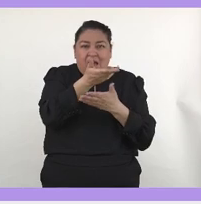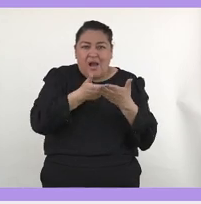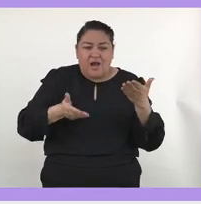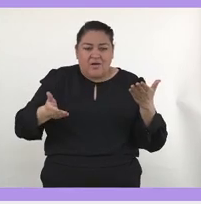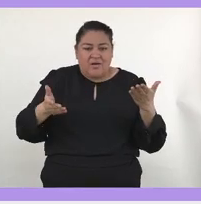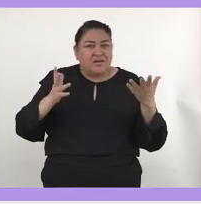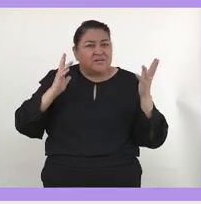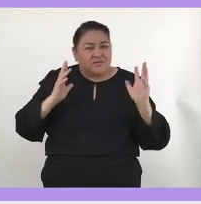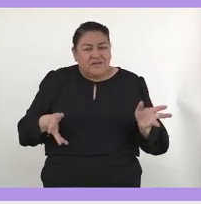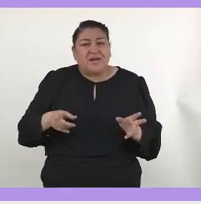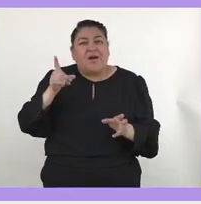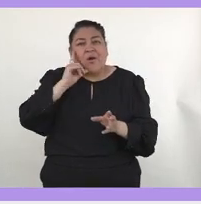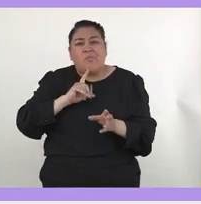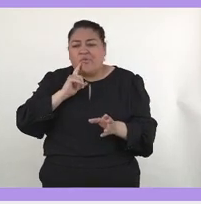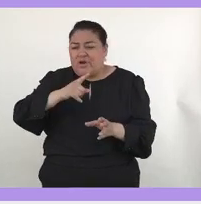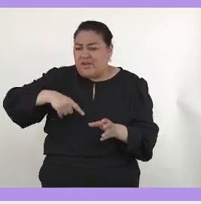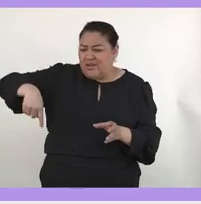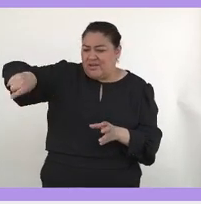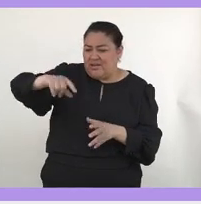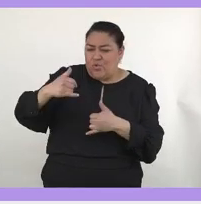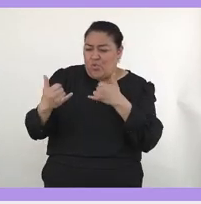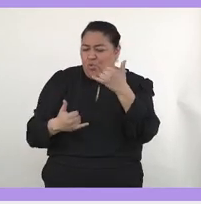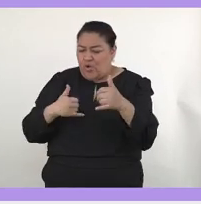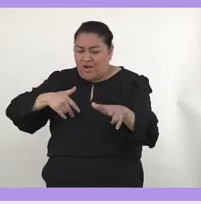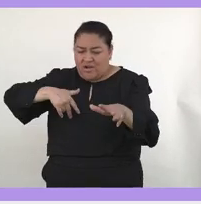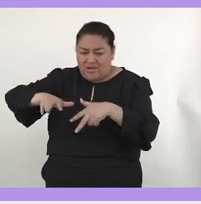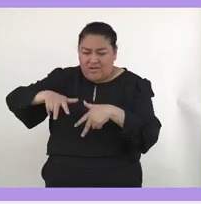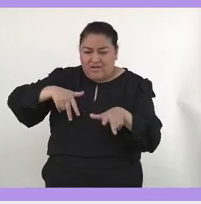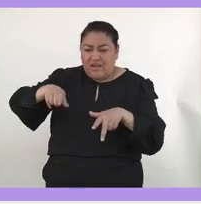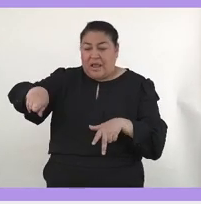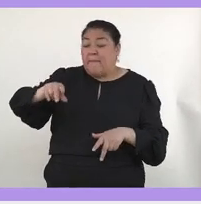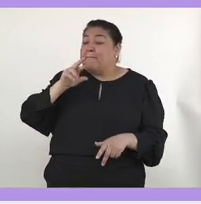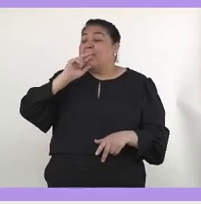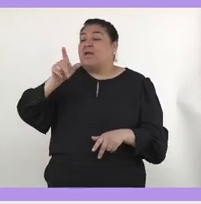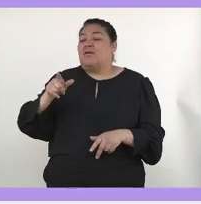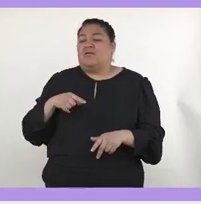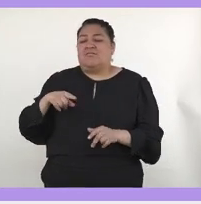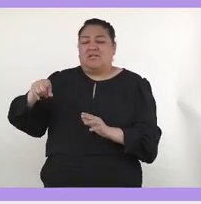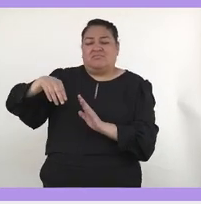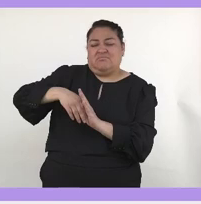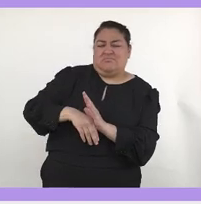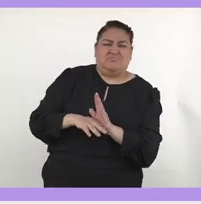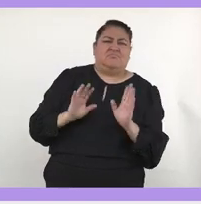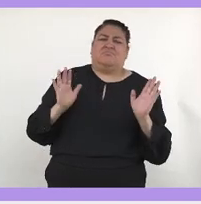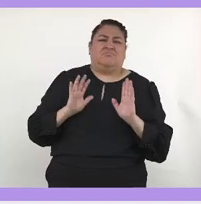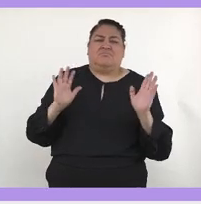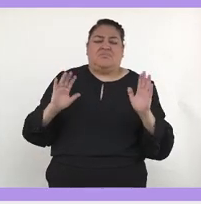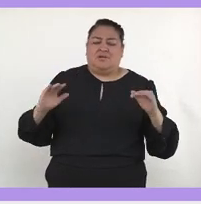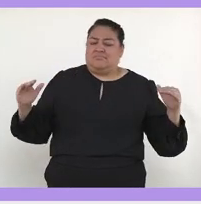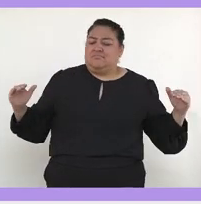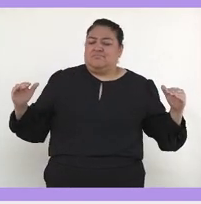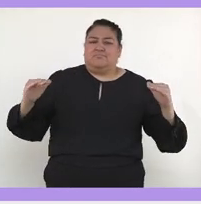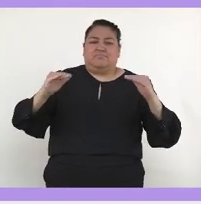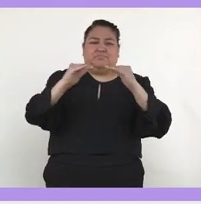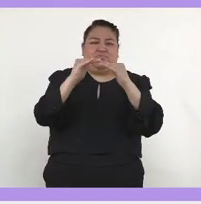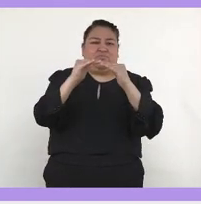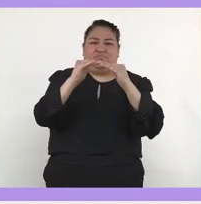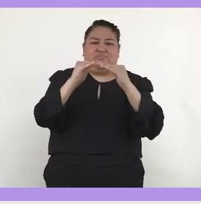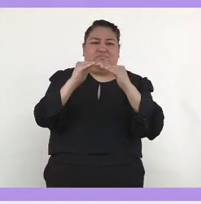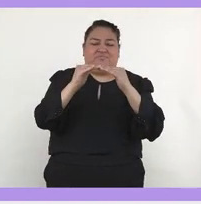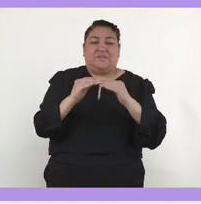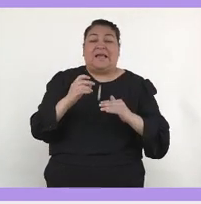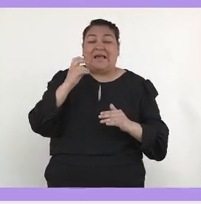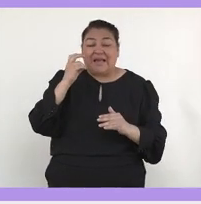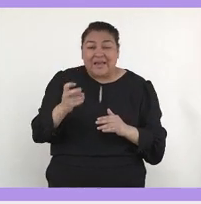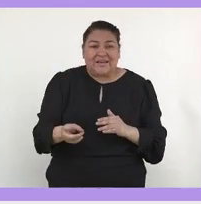lo están haciendo y no quiere decir que seamos mejores o peores o que tengamos que tener un valor distinto Pero al final yo creo que esta importancia